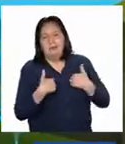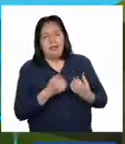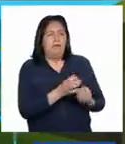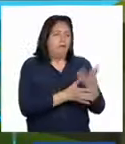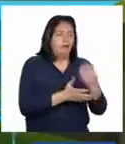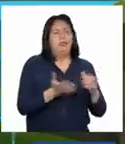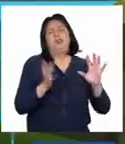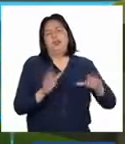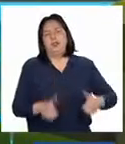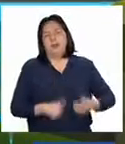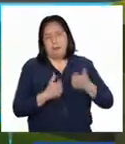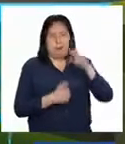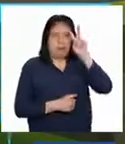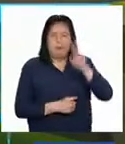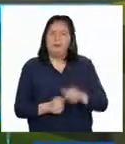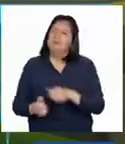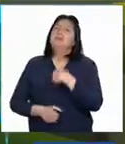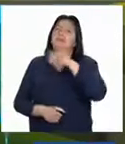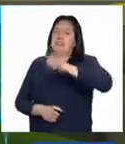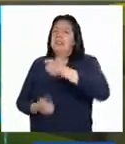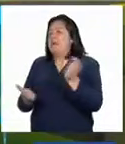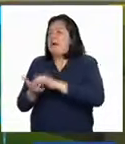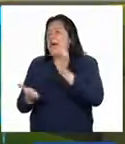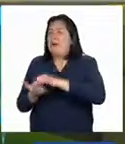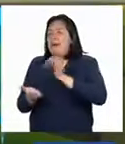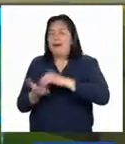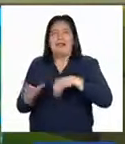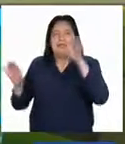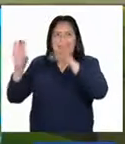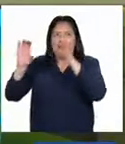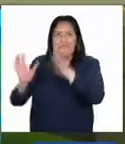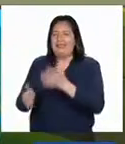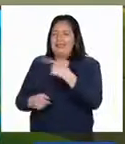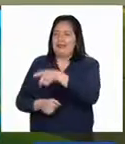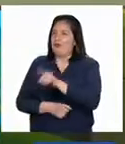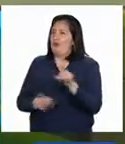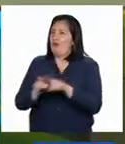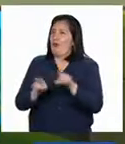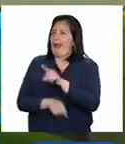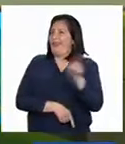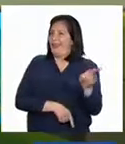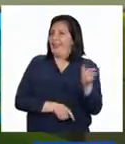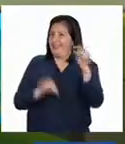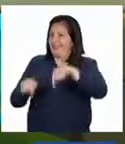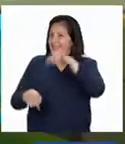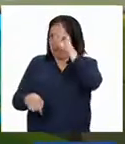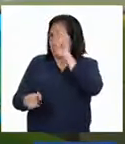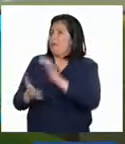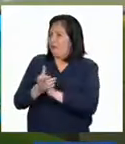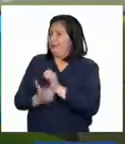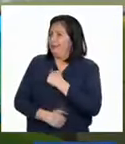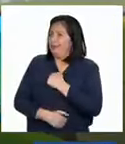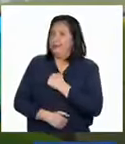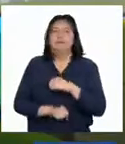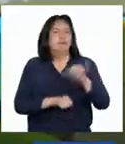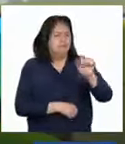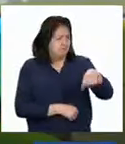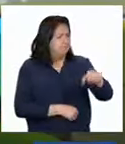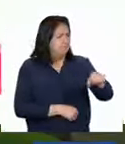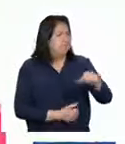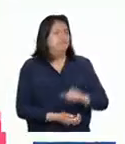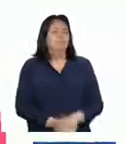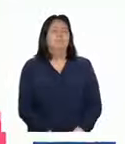y todo lo que habita en el Perú. Necesitamos más científicas y científicos como él en nuestro país, amiga.